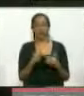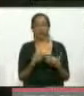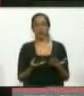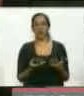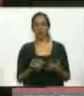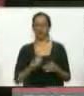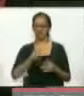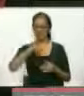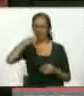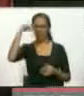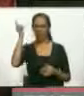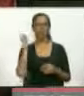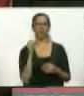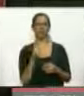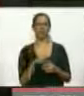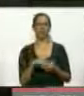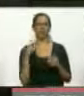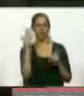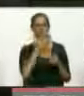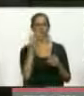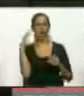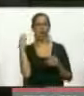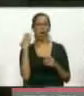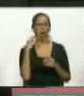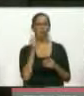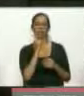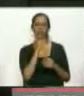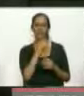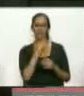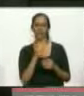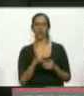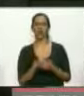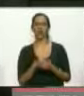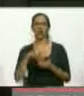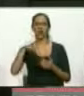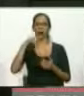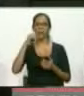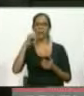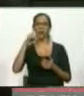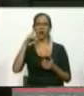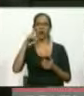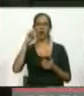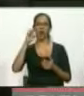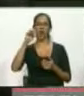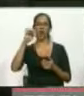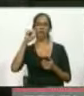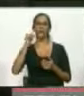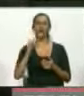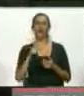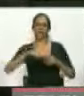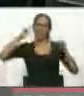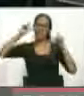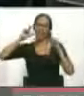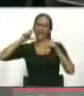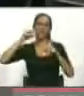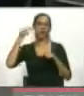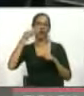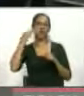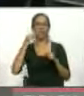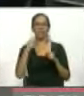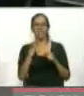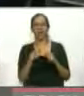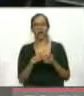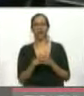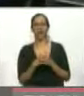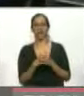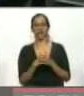vergüenza al tipo de confunde colombia dice que se llama colombia en estos días regaño a bachelet porque bache le dijo que